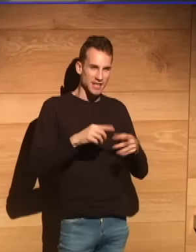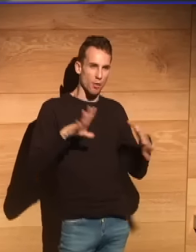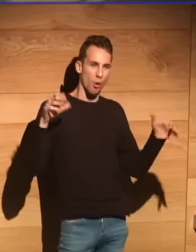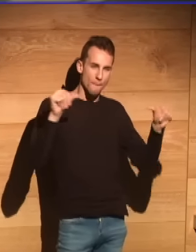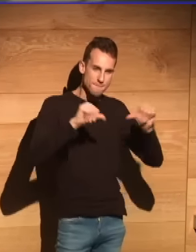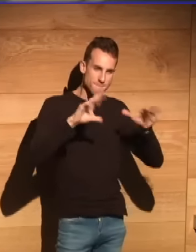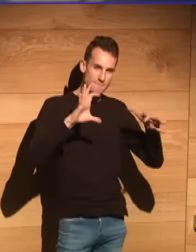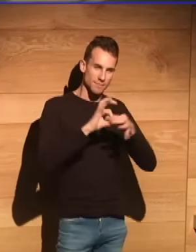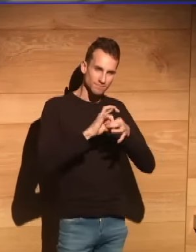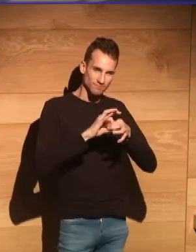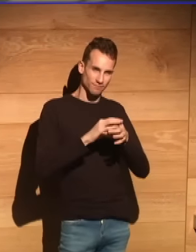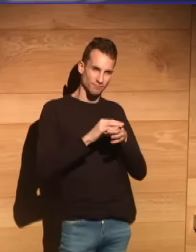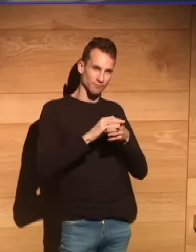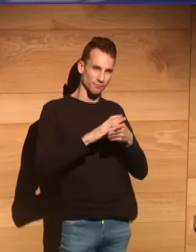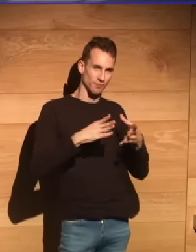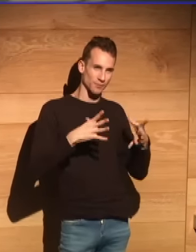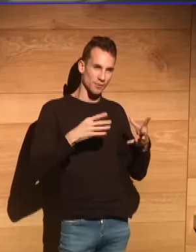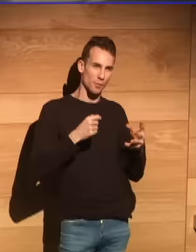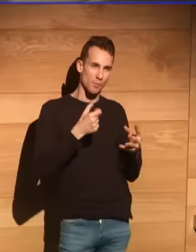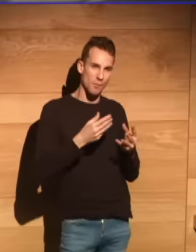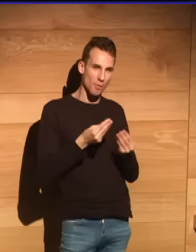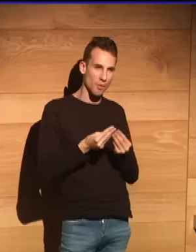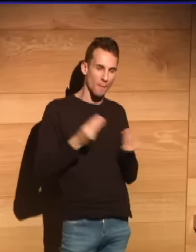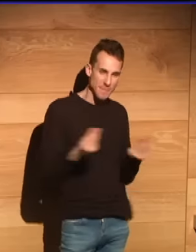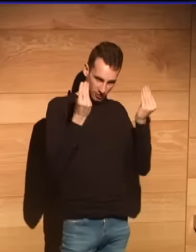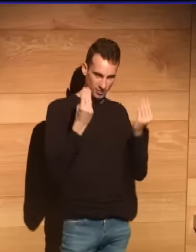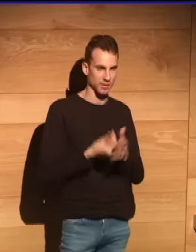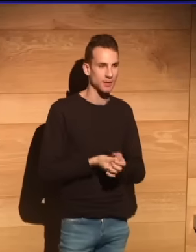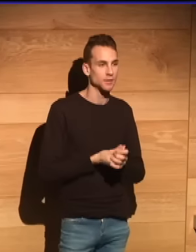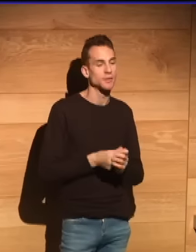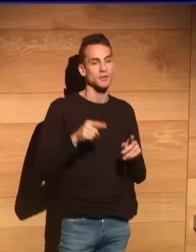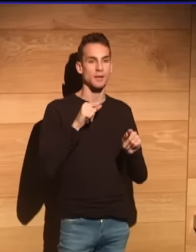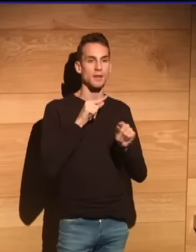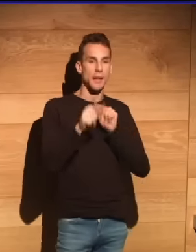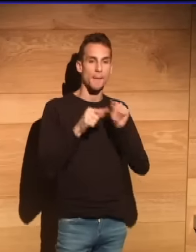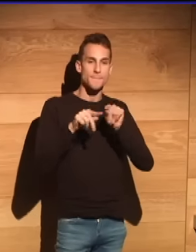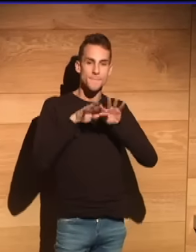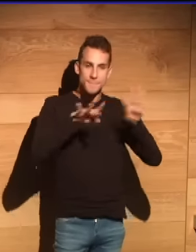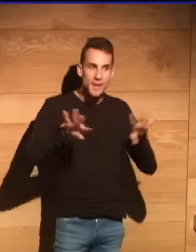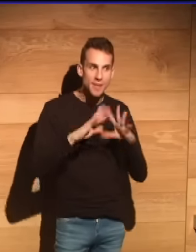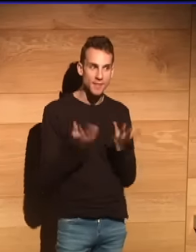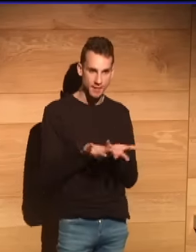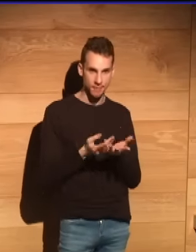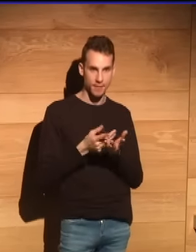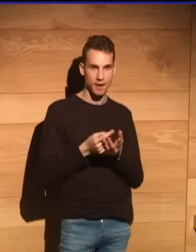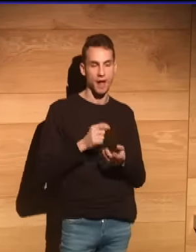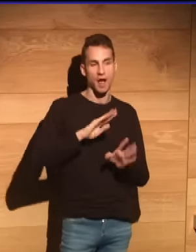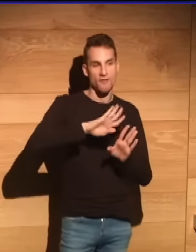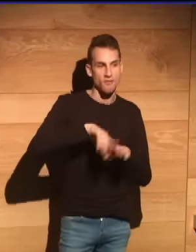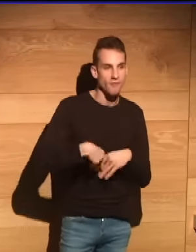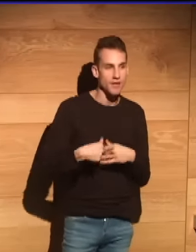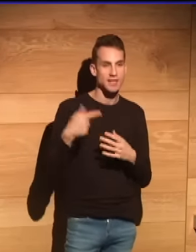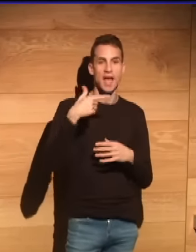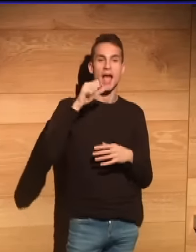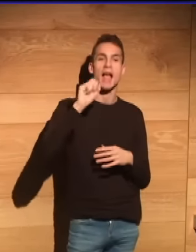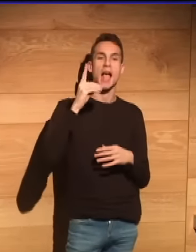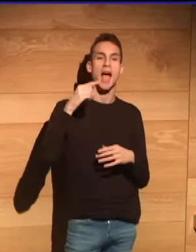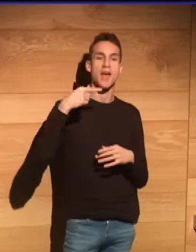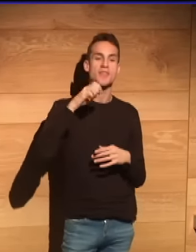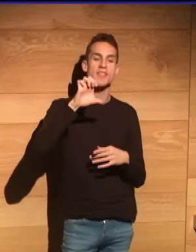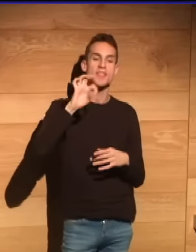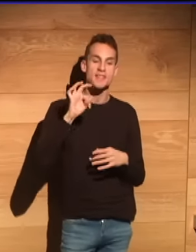pandemia ha acelerado y ha incrementado por 100 todos los gaps en lo positivo y lo negativo. Yo digo que la pandemia ha puesto encima de